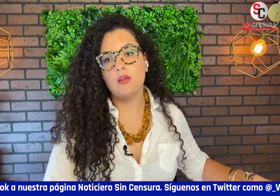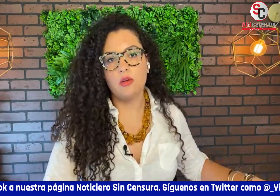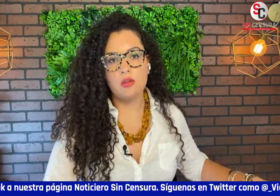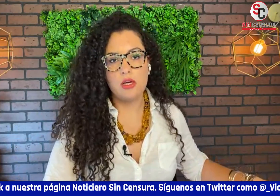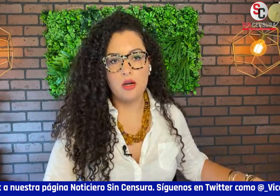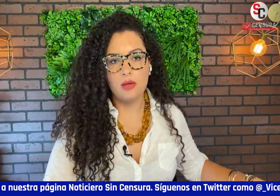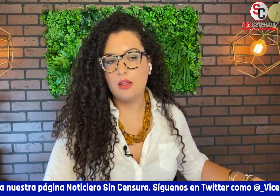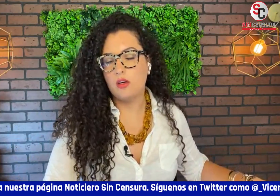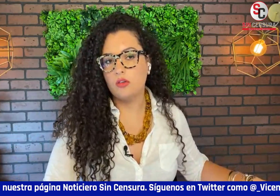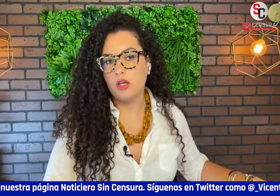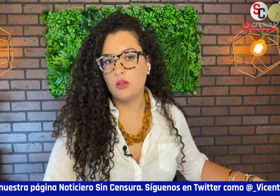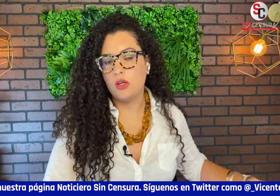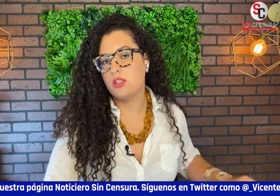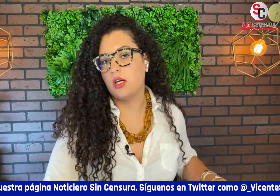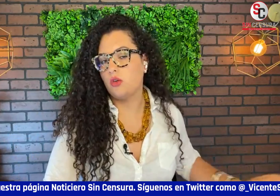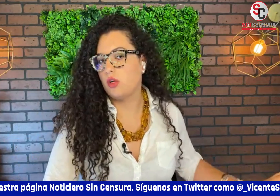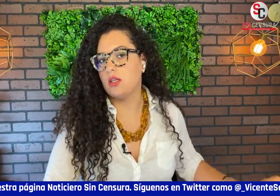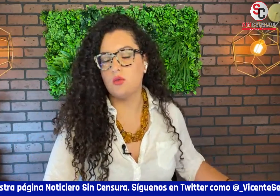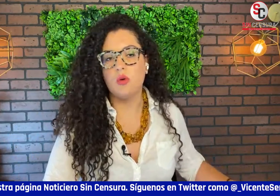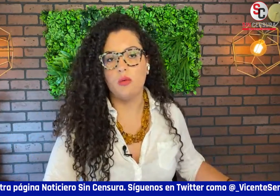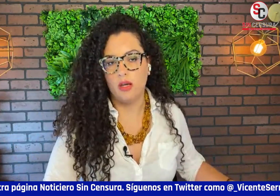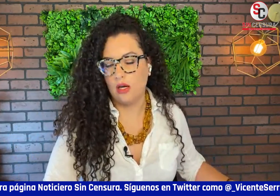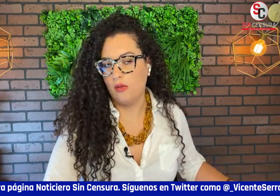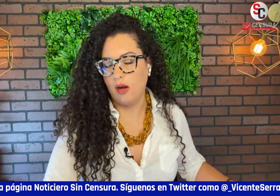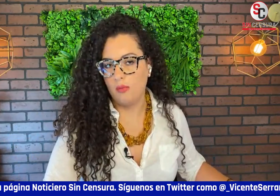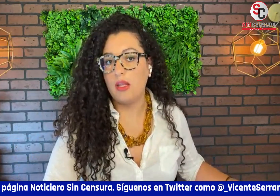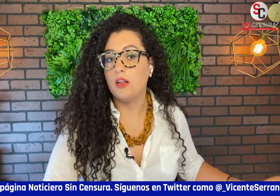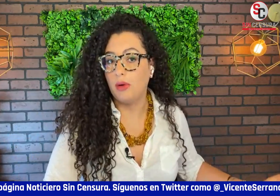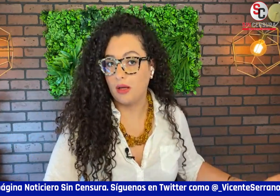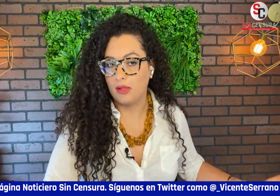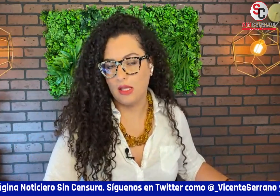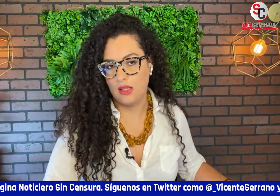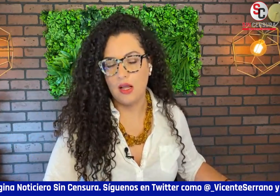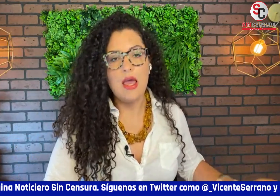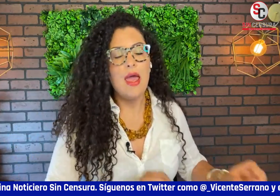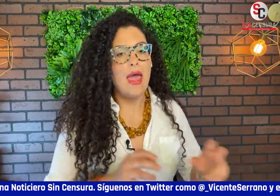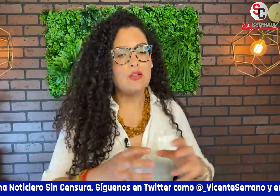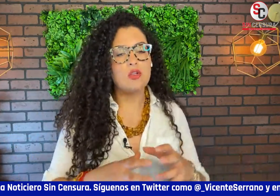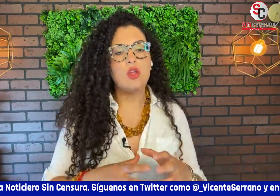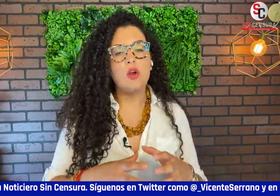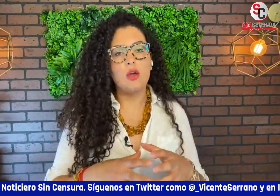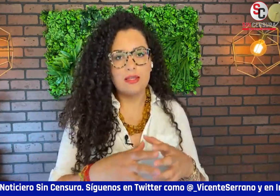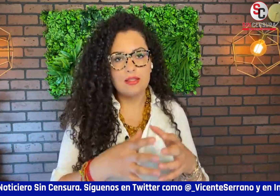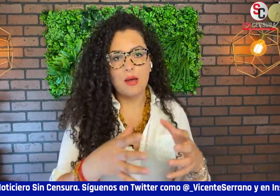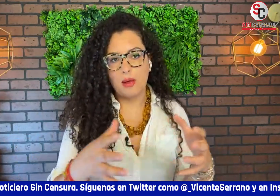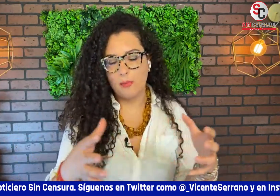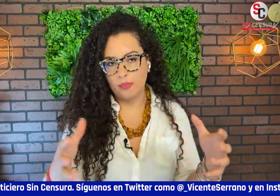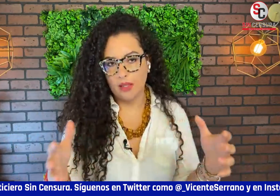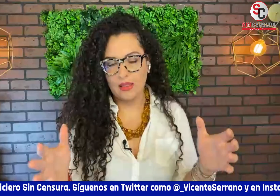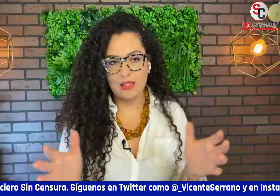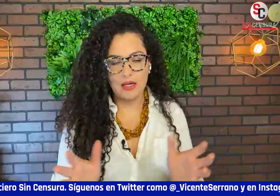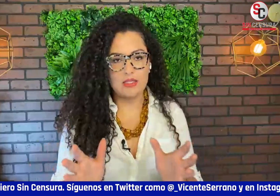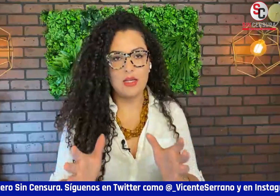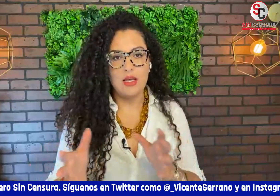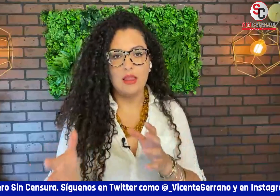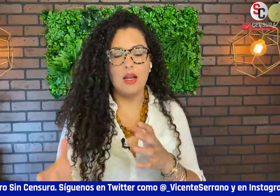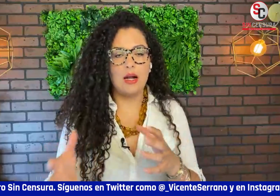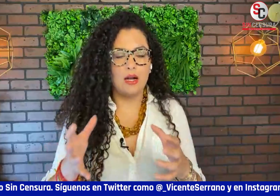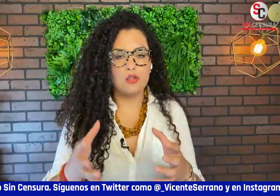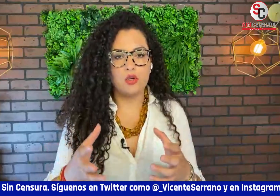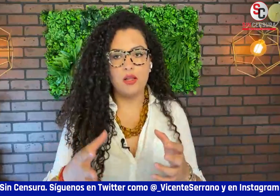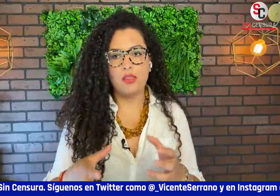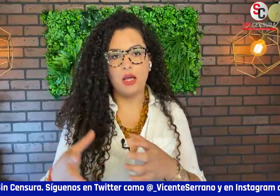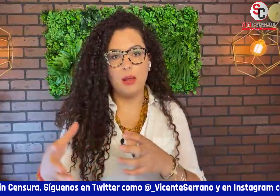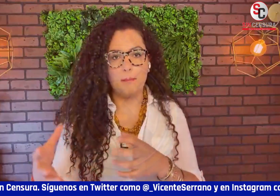hubiera dado al dueño del Real Madrid el contrato, el Chicharito quizás nunca hubiera llegado al Real Madrid, para que me entiendan. Eso es todo lo que estaba detrás de